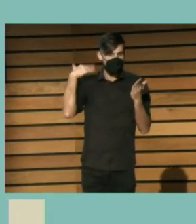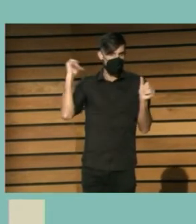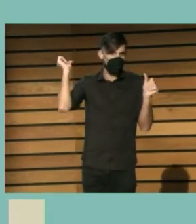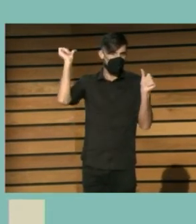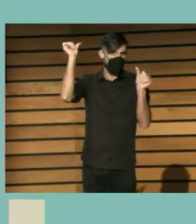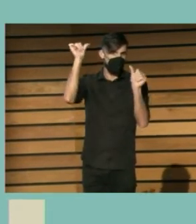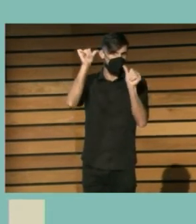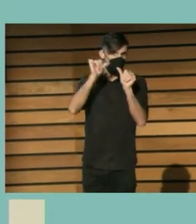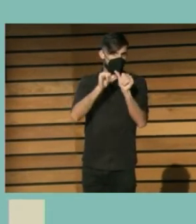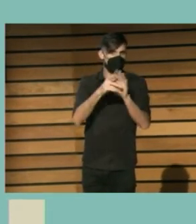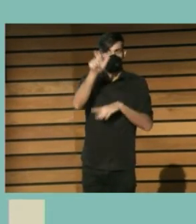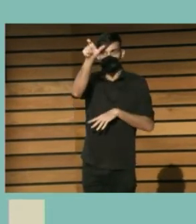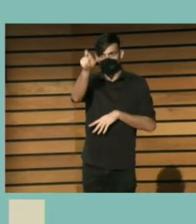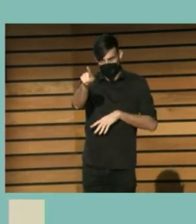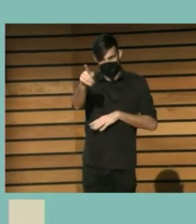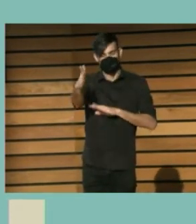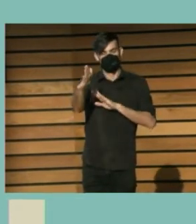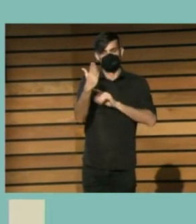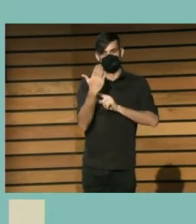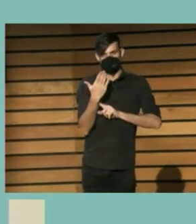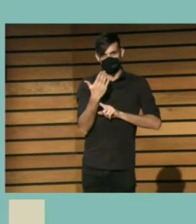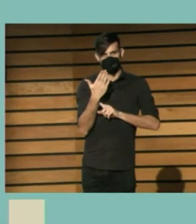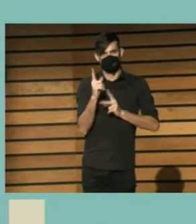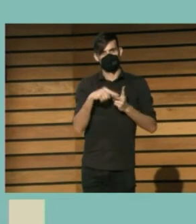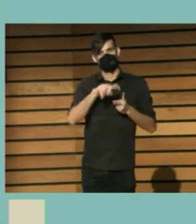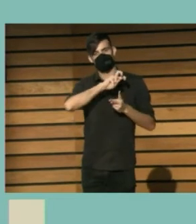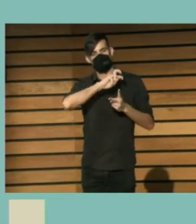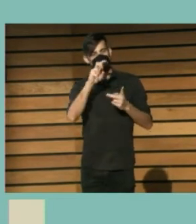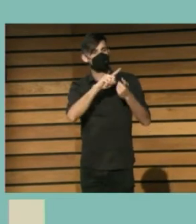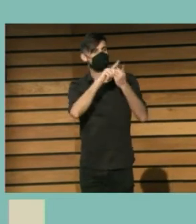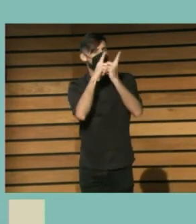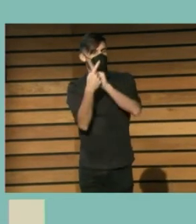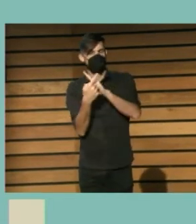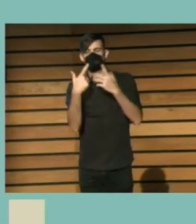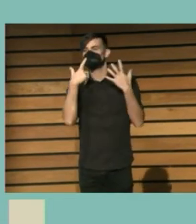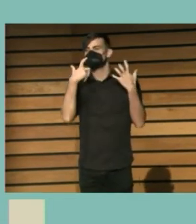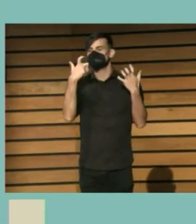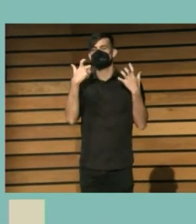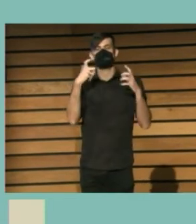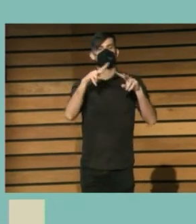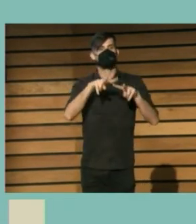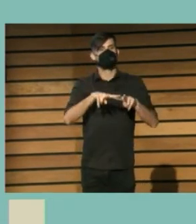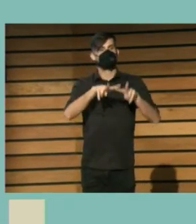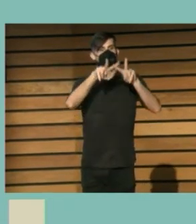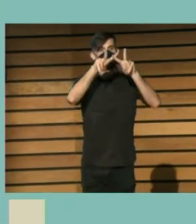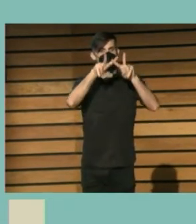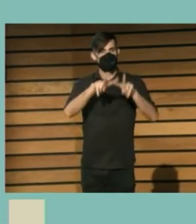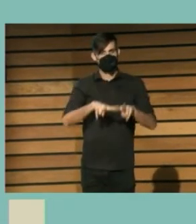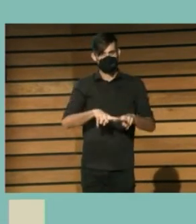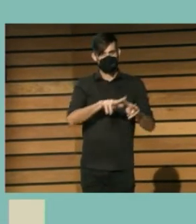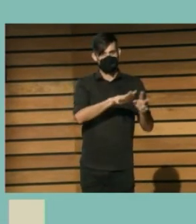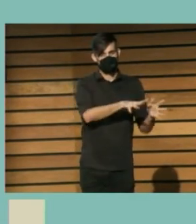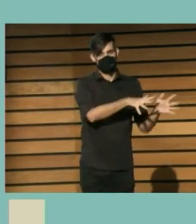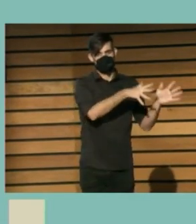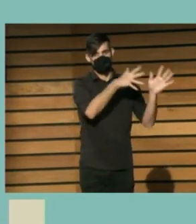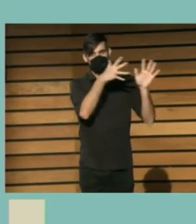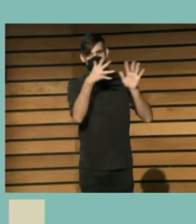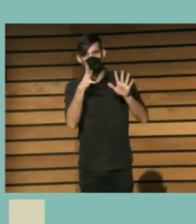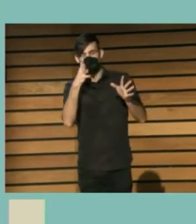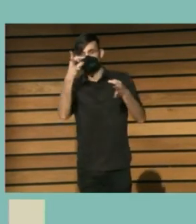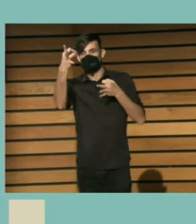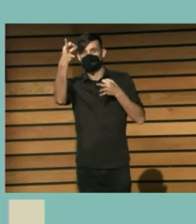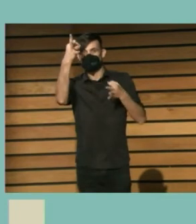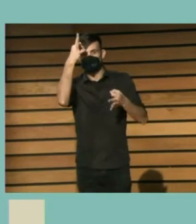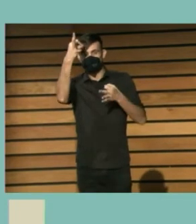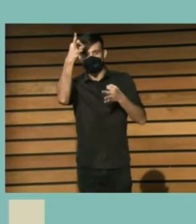ha escrito un autor. Y después hay otro cambio a la vista. La investigación se democratiza porque los datos desagregados aparecen a